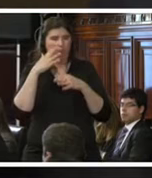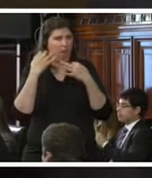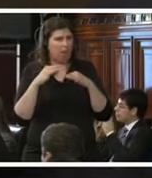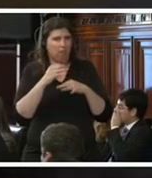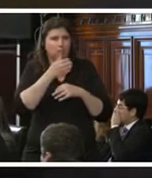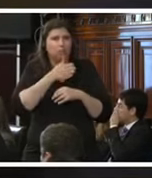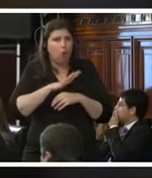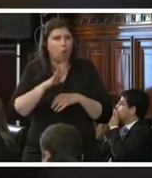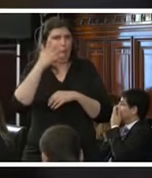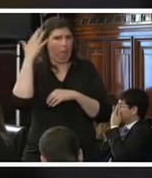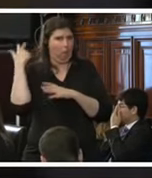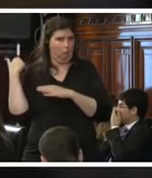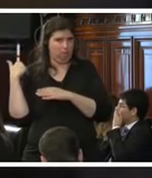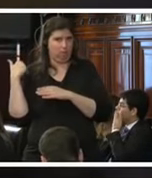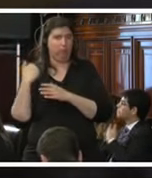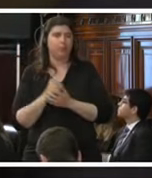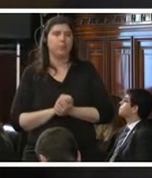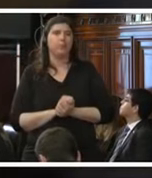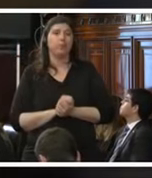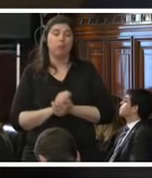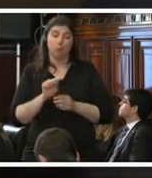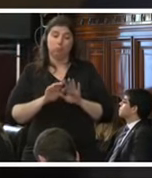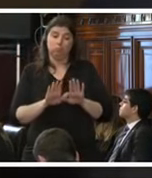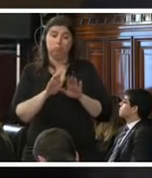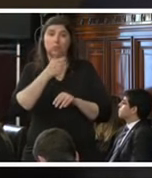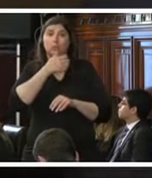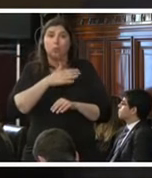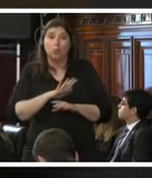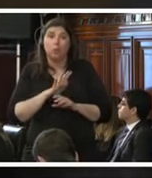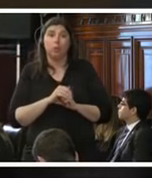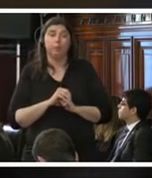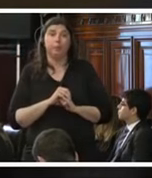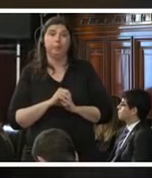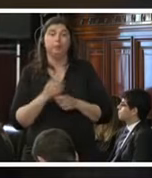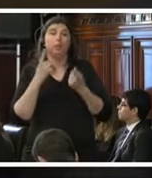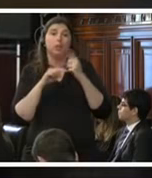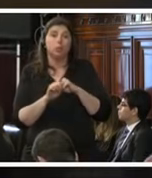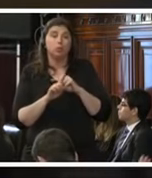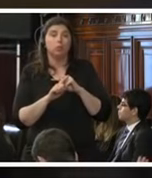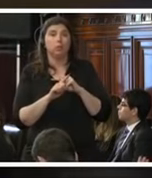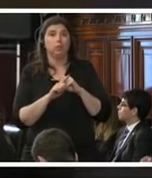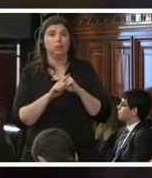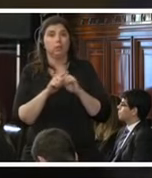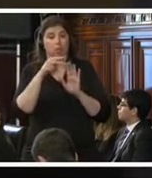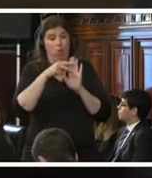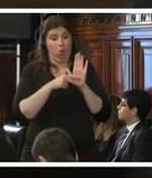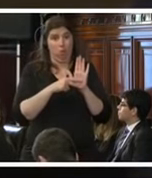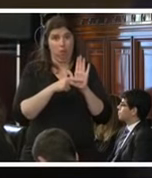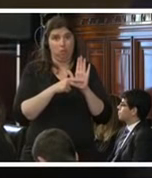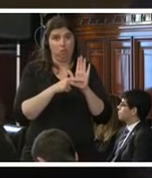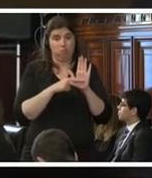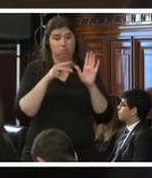Si esto es así en la historia, pues no se extrañen que los cuerpos normativos menores tengan la misma